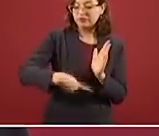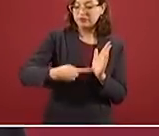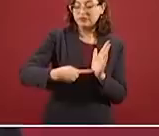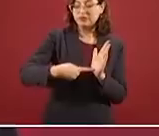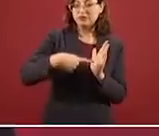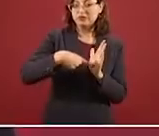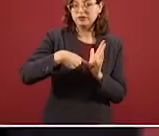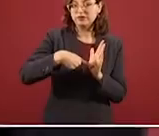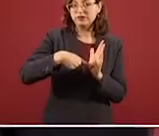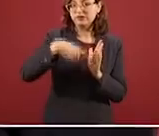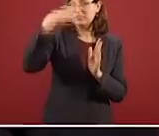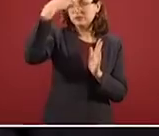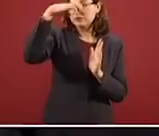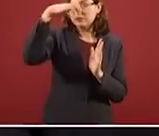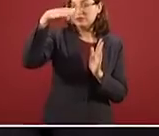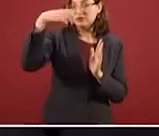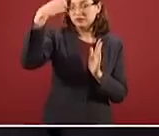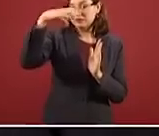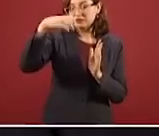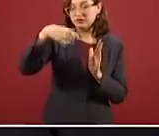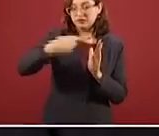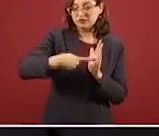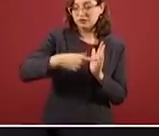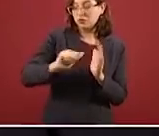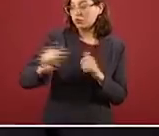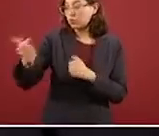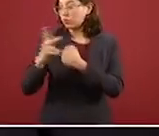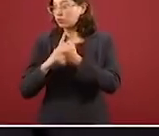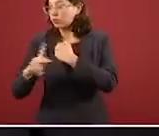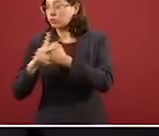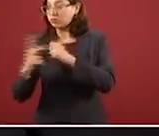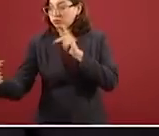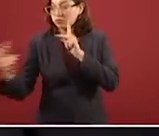extrapolar experiencias de un país a otro.